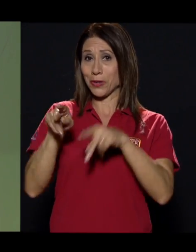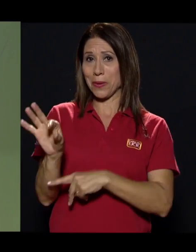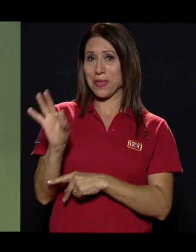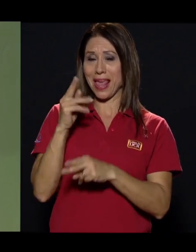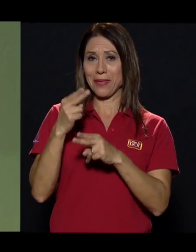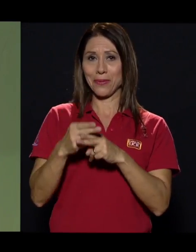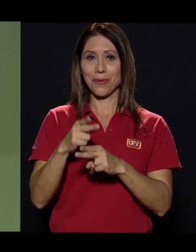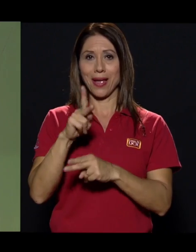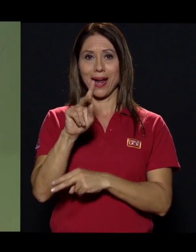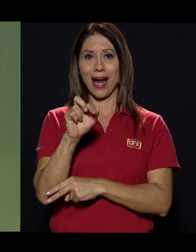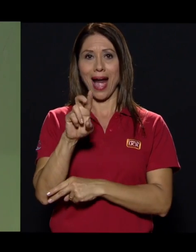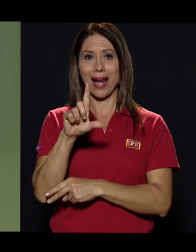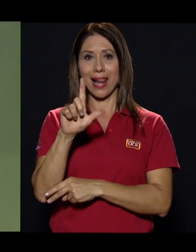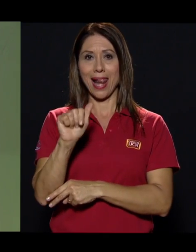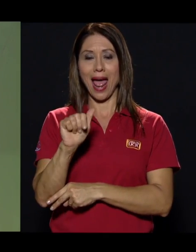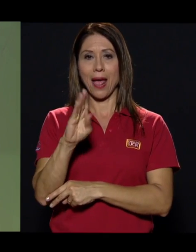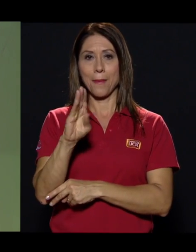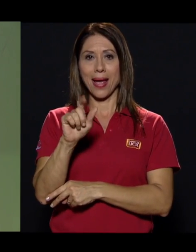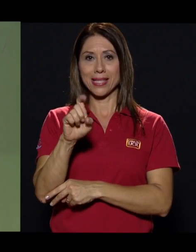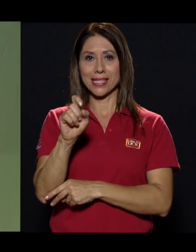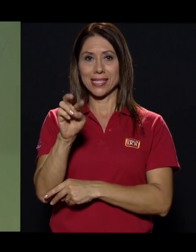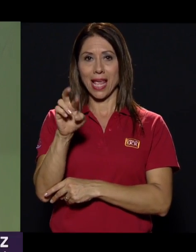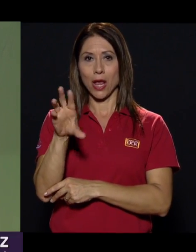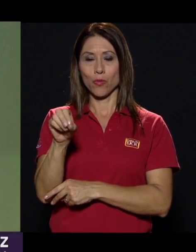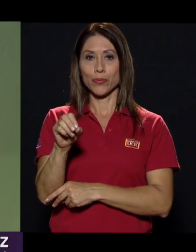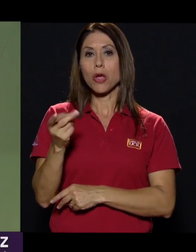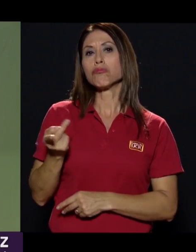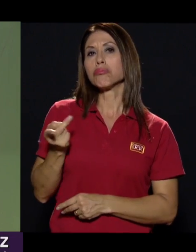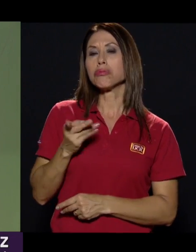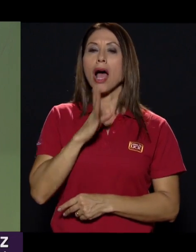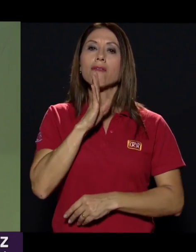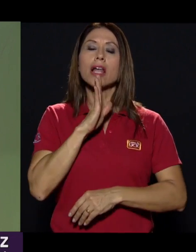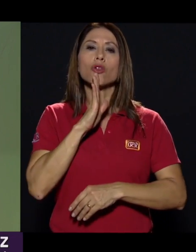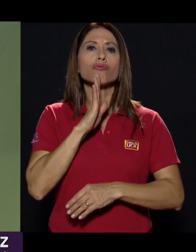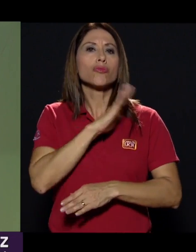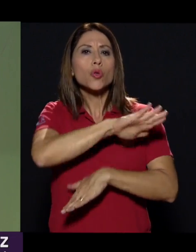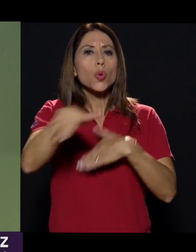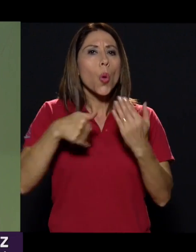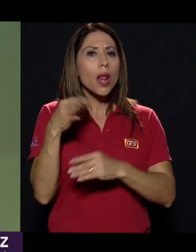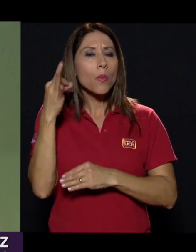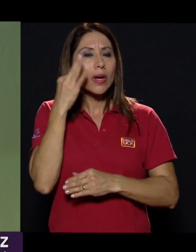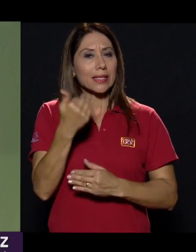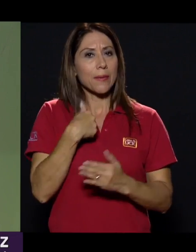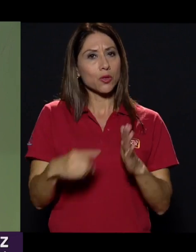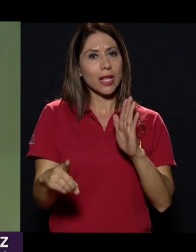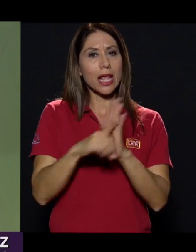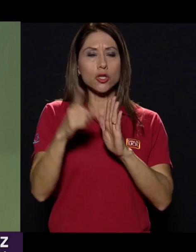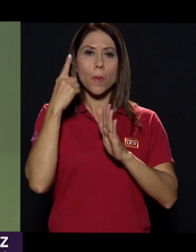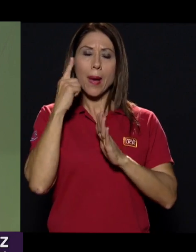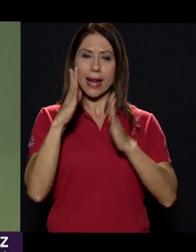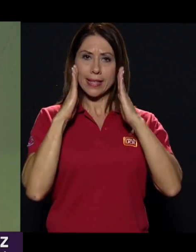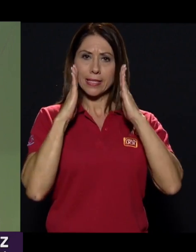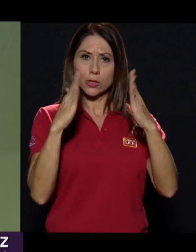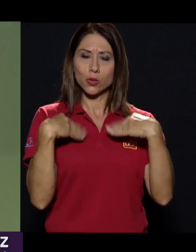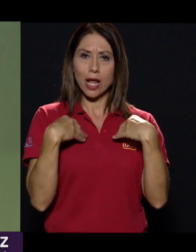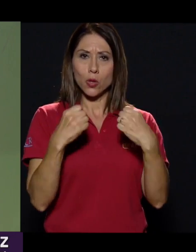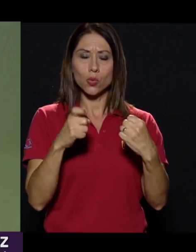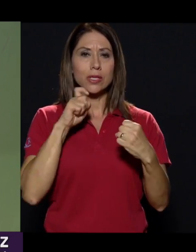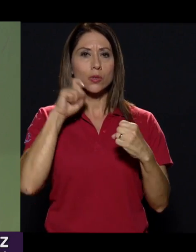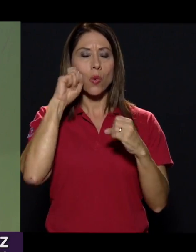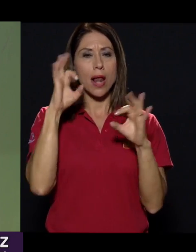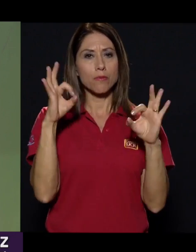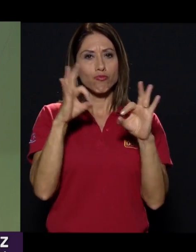nosotros nuestra invitada de hoy, Carla Ballestero. Estamos hablando sobre los derechos que todas las mujeres tenemos a una cobertura de nuestra salud sexual oportuna